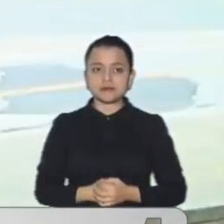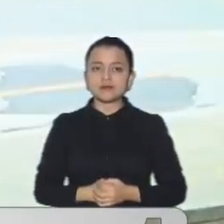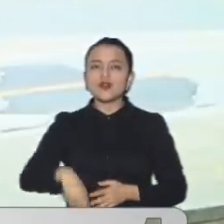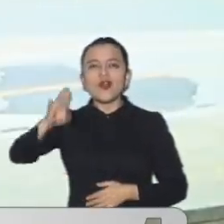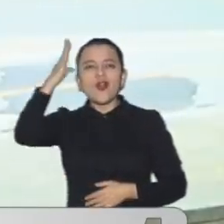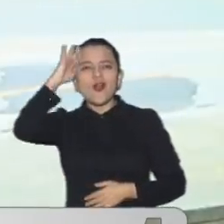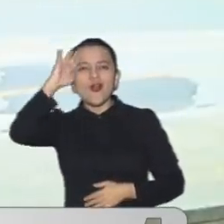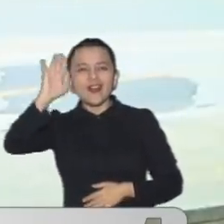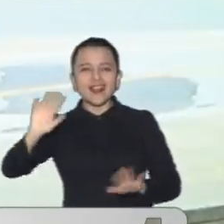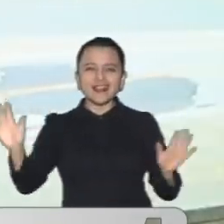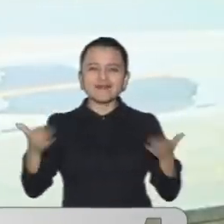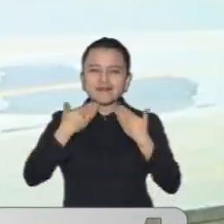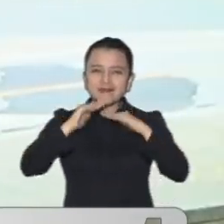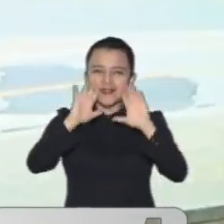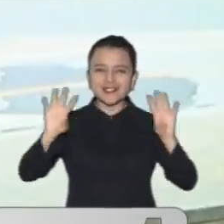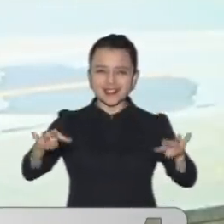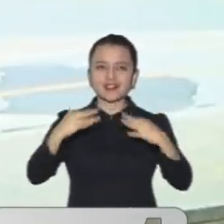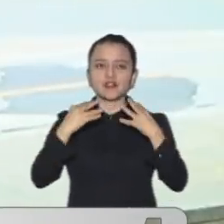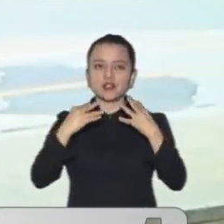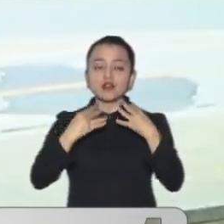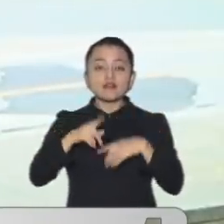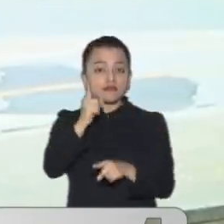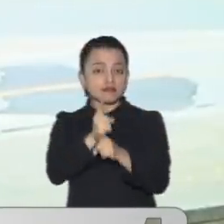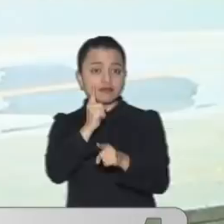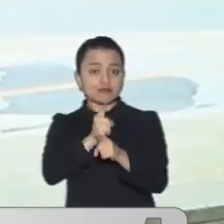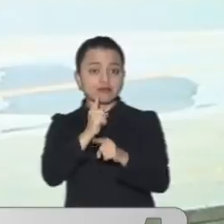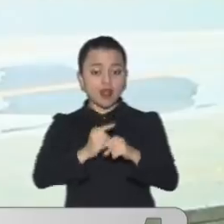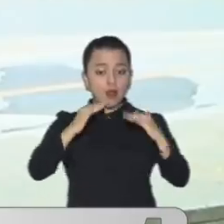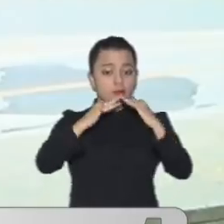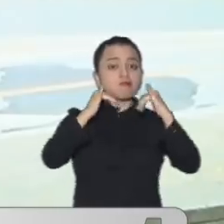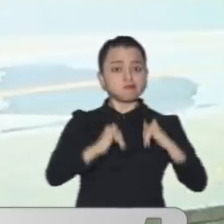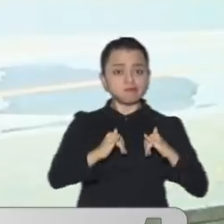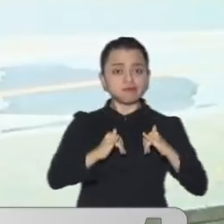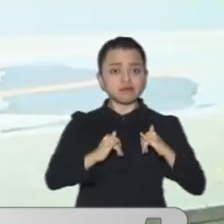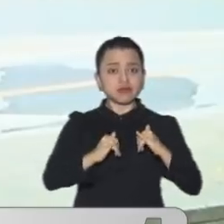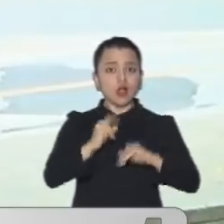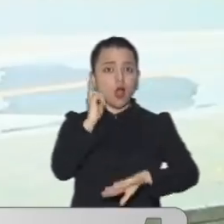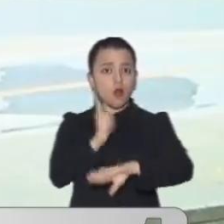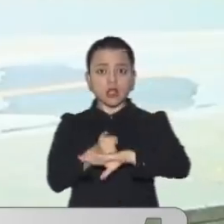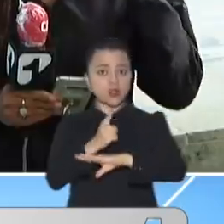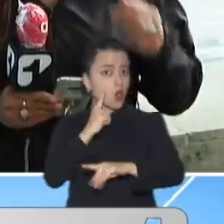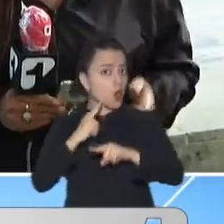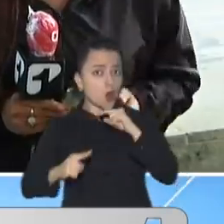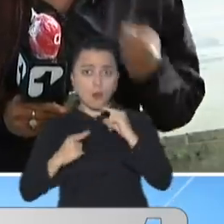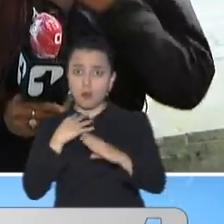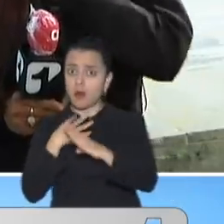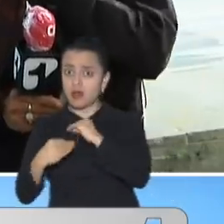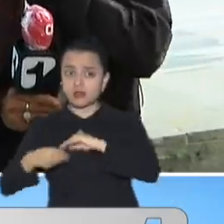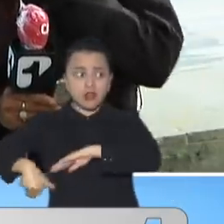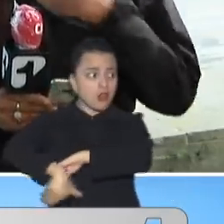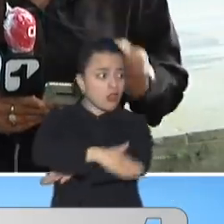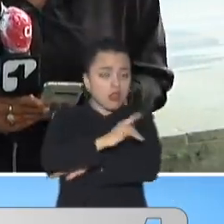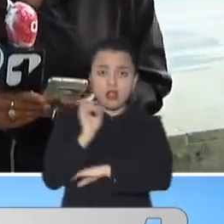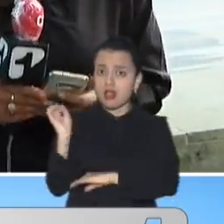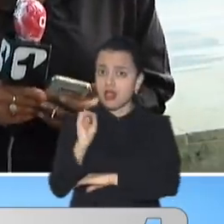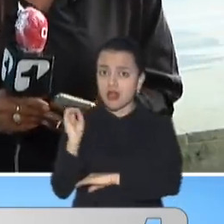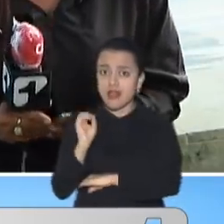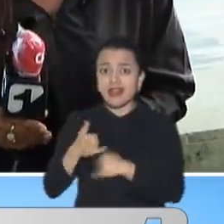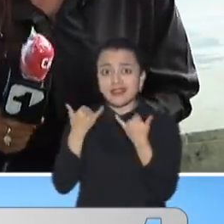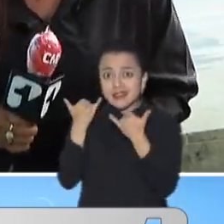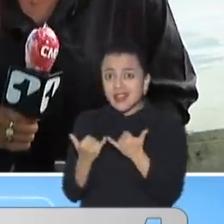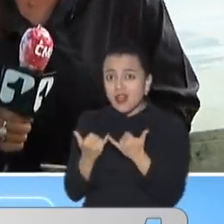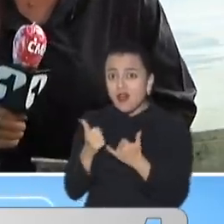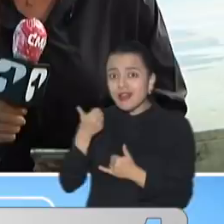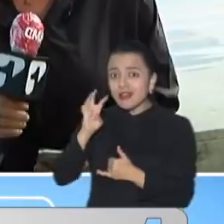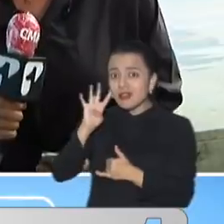Hola Luisa y televidentes, buenos días. Como usted lo decía, son toques de queda nocturnos que serán desde hoy, jueves 14 de enero, hasta